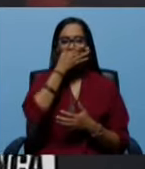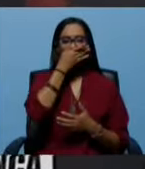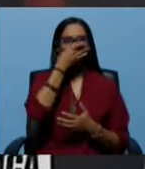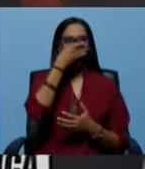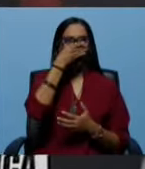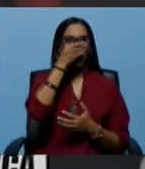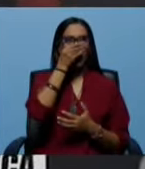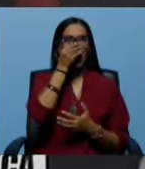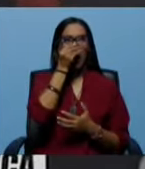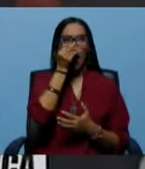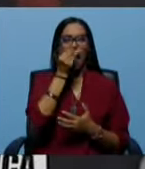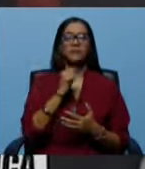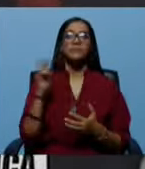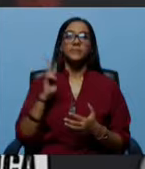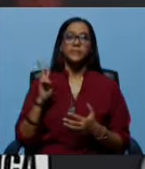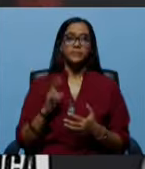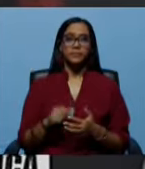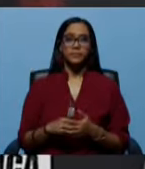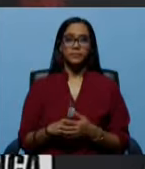¿Eh? Bueno,